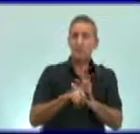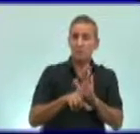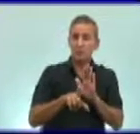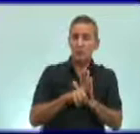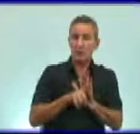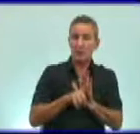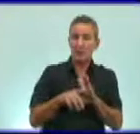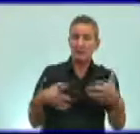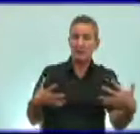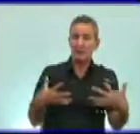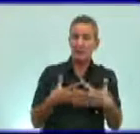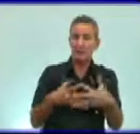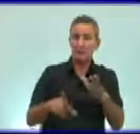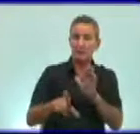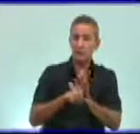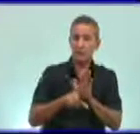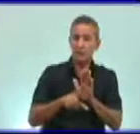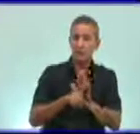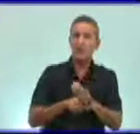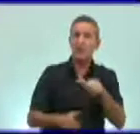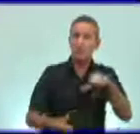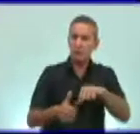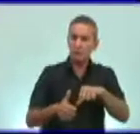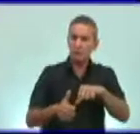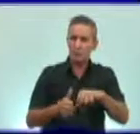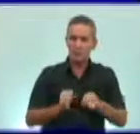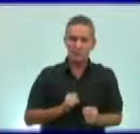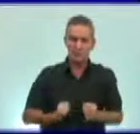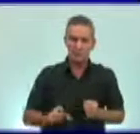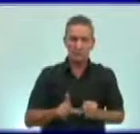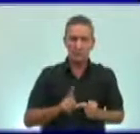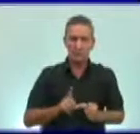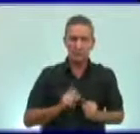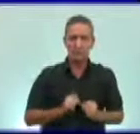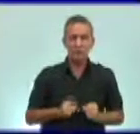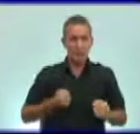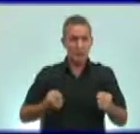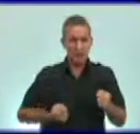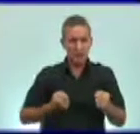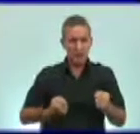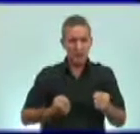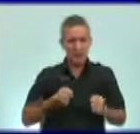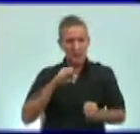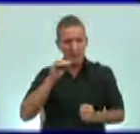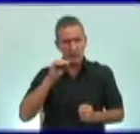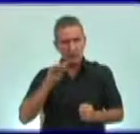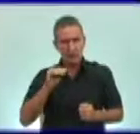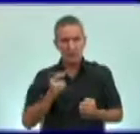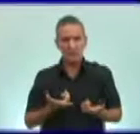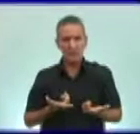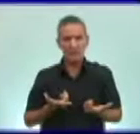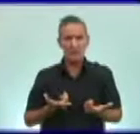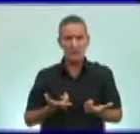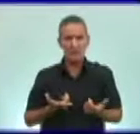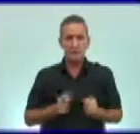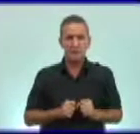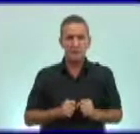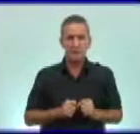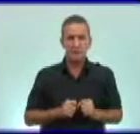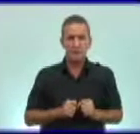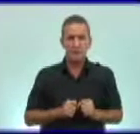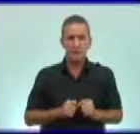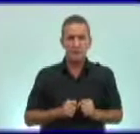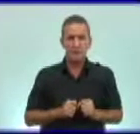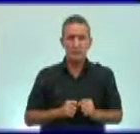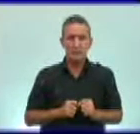comportamiento cívico y de ciudadano. La guerra de opinión, escuchen, que han intentado exige encaminar la opinión